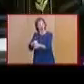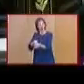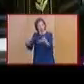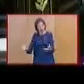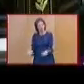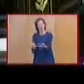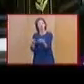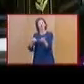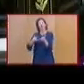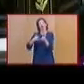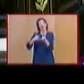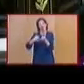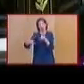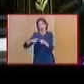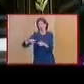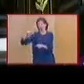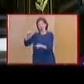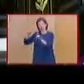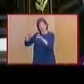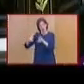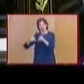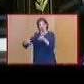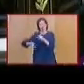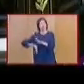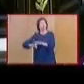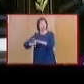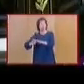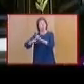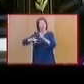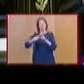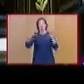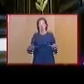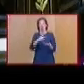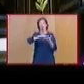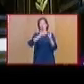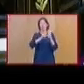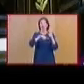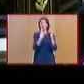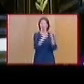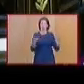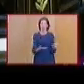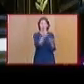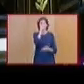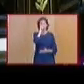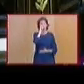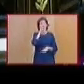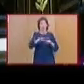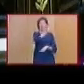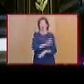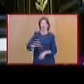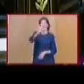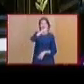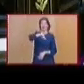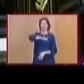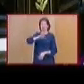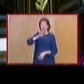que se ha estado haciendo hasta ahora, pero, además, impulsaremos un plan integral, como he anunciado aquí, de promoción turística en España, en el que, lógicamente,